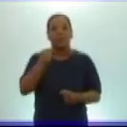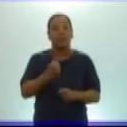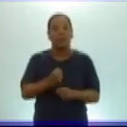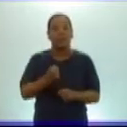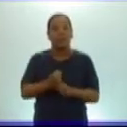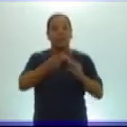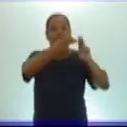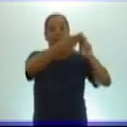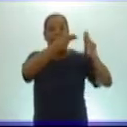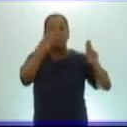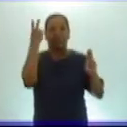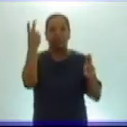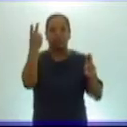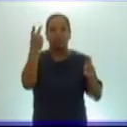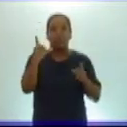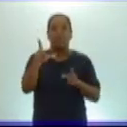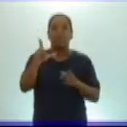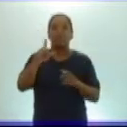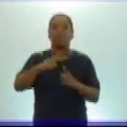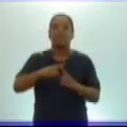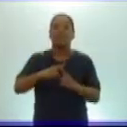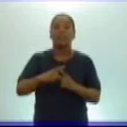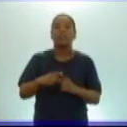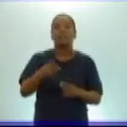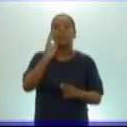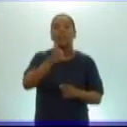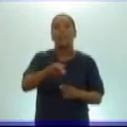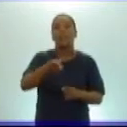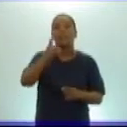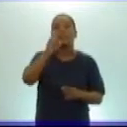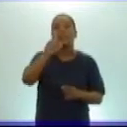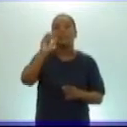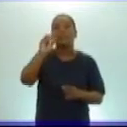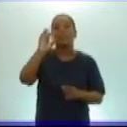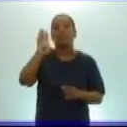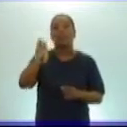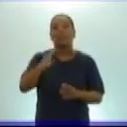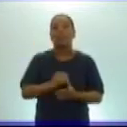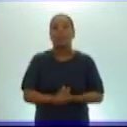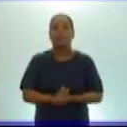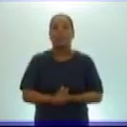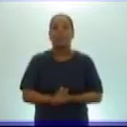2 del libro de texto que está en la página 104.